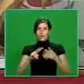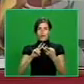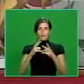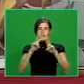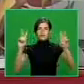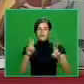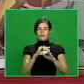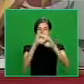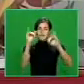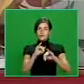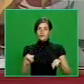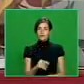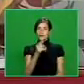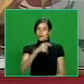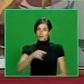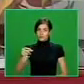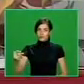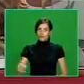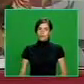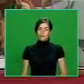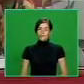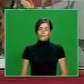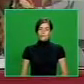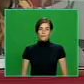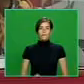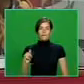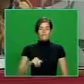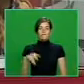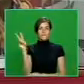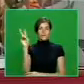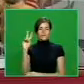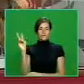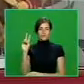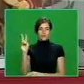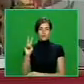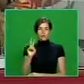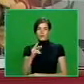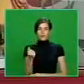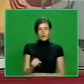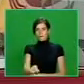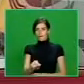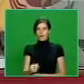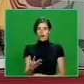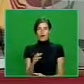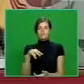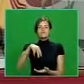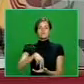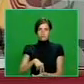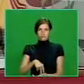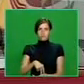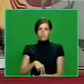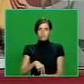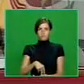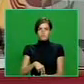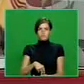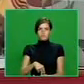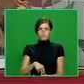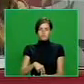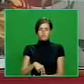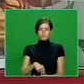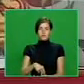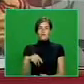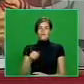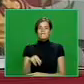felicidad de la gente y esta Venezuela que Rebelde se ha puesto de pie esta